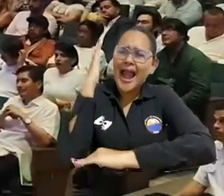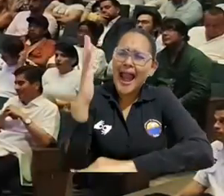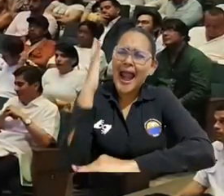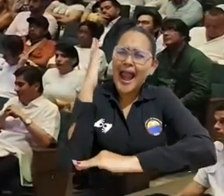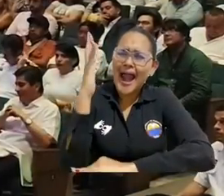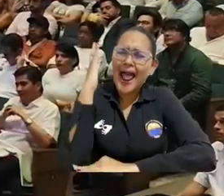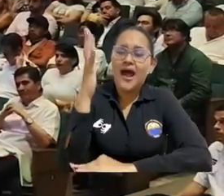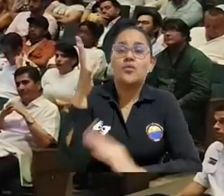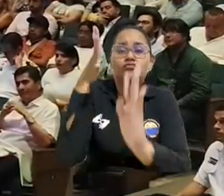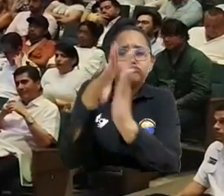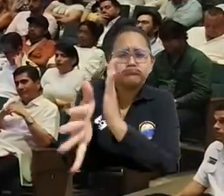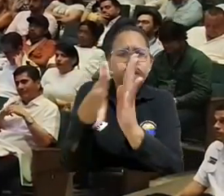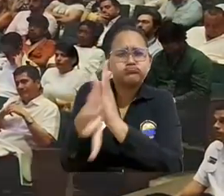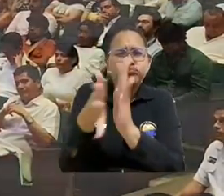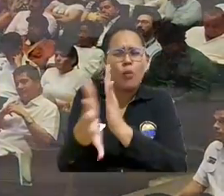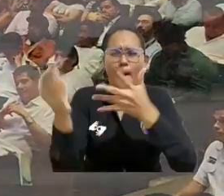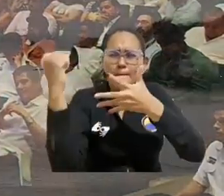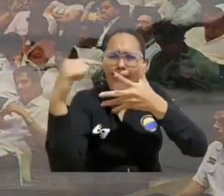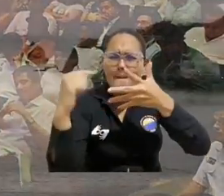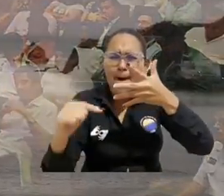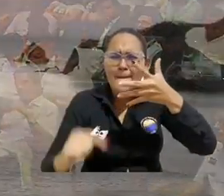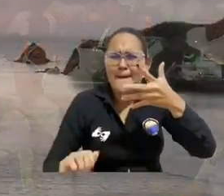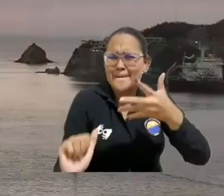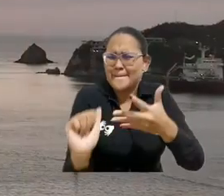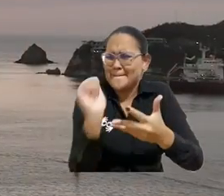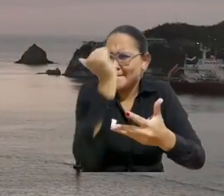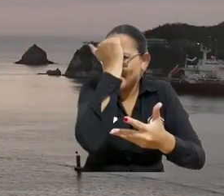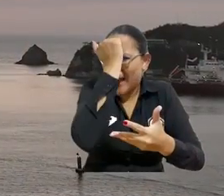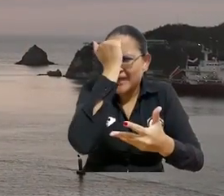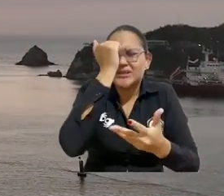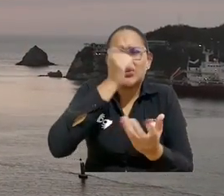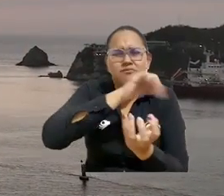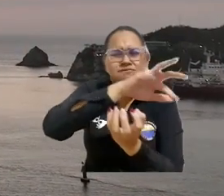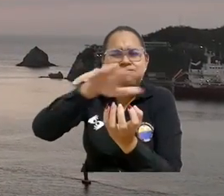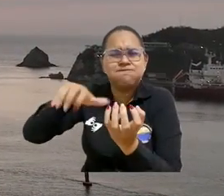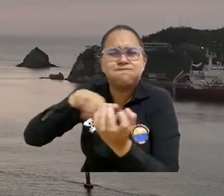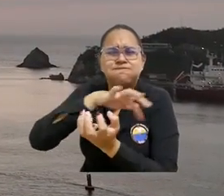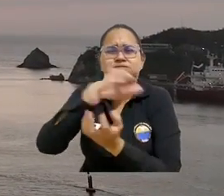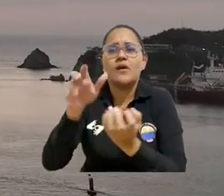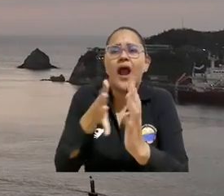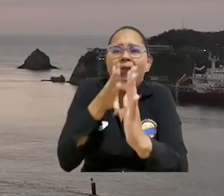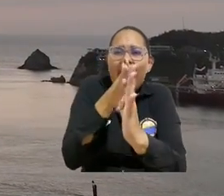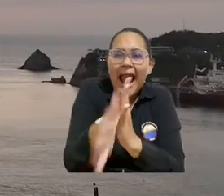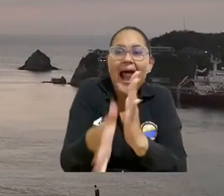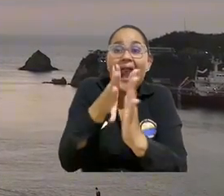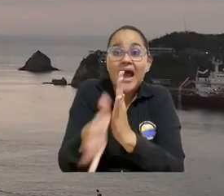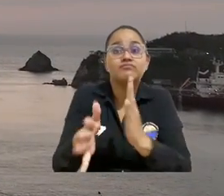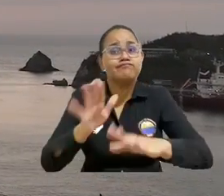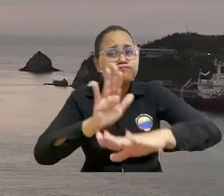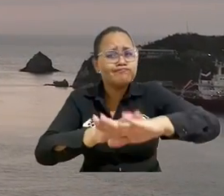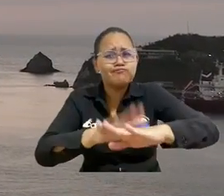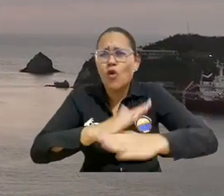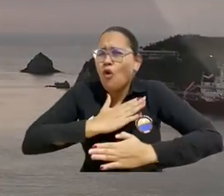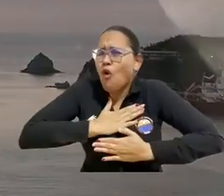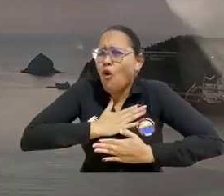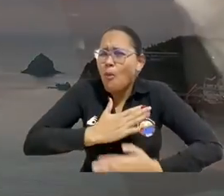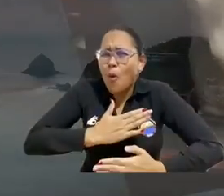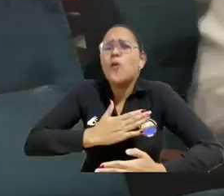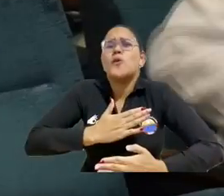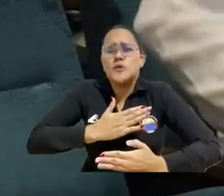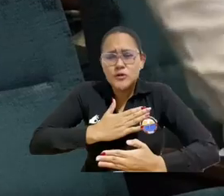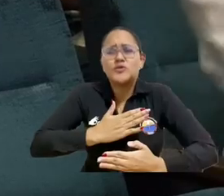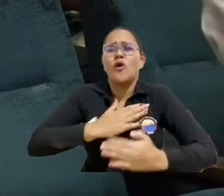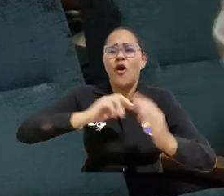charla magistral, Gunter Pauli expuso las principales fortalezas que tiene este ecosistema. Además, propuso aportar toda